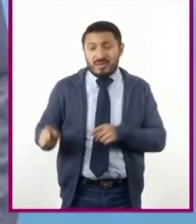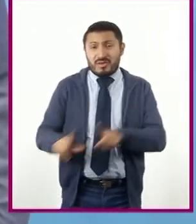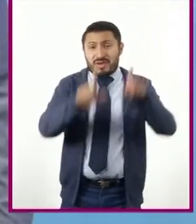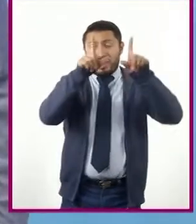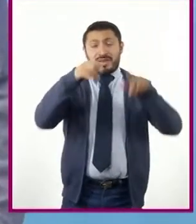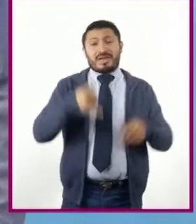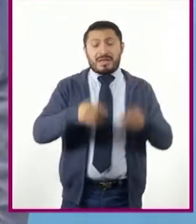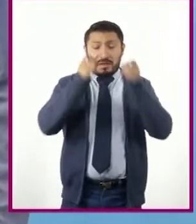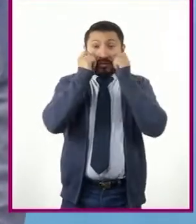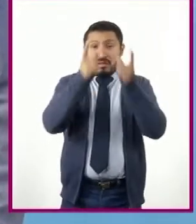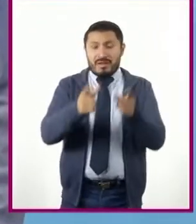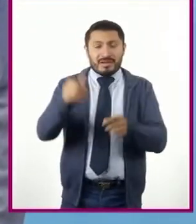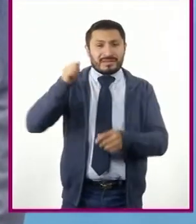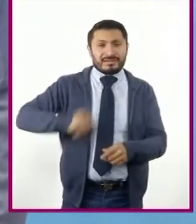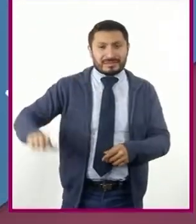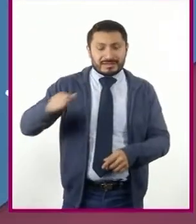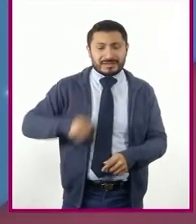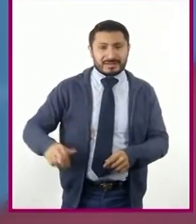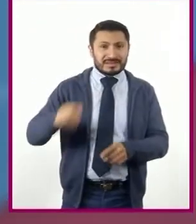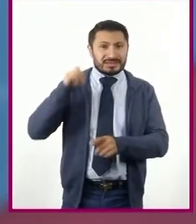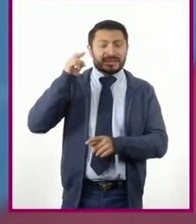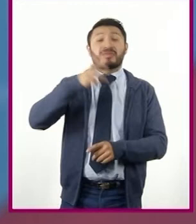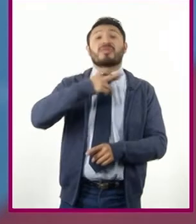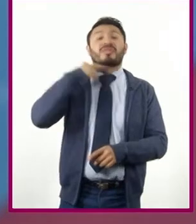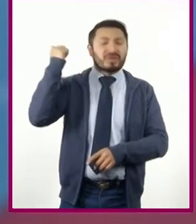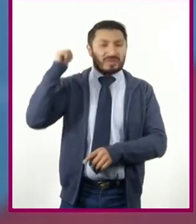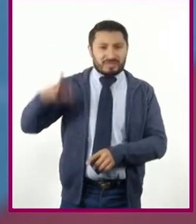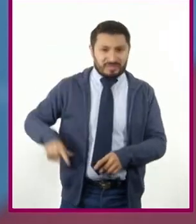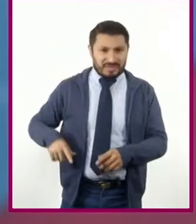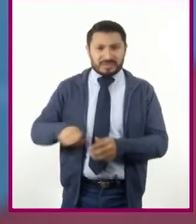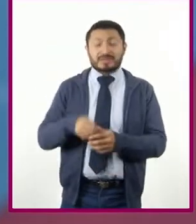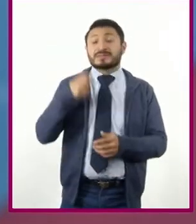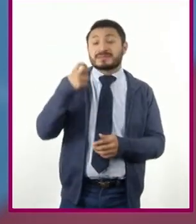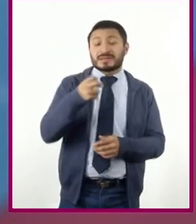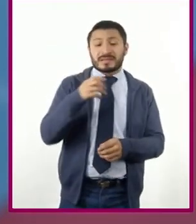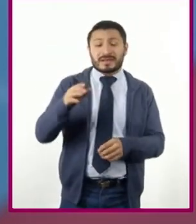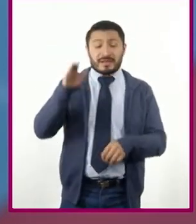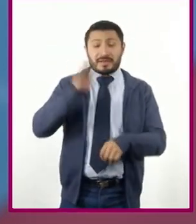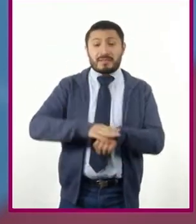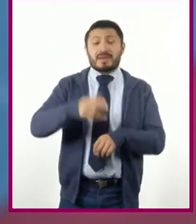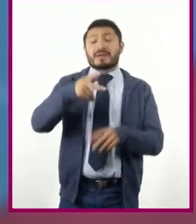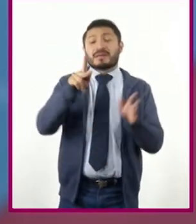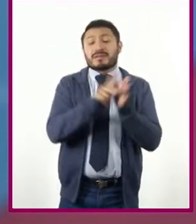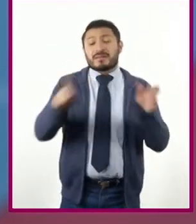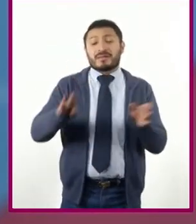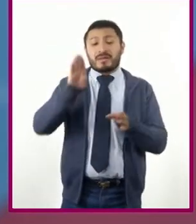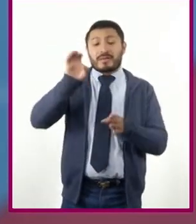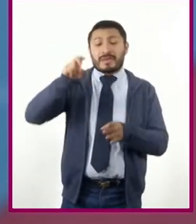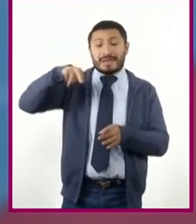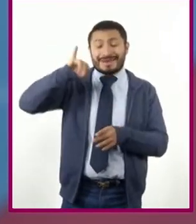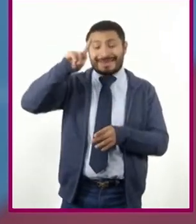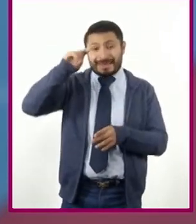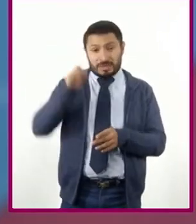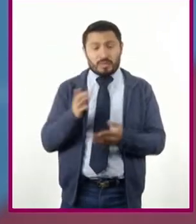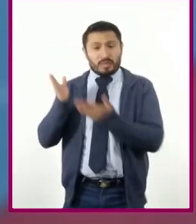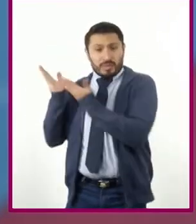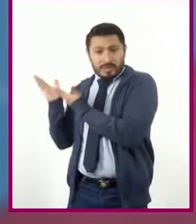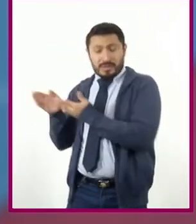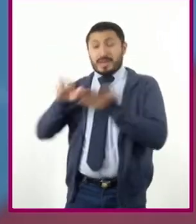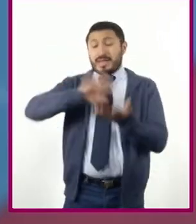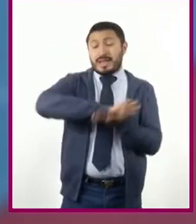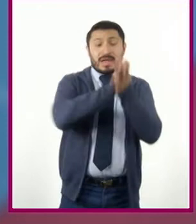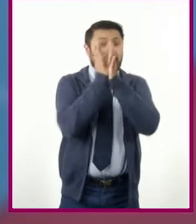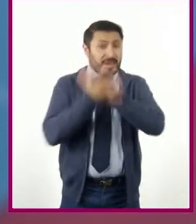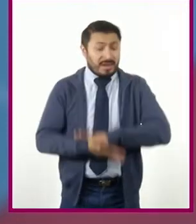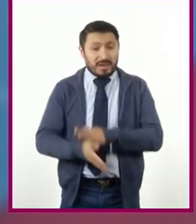el antiguo Imperio Romano. Entre ellos destacó el periodista Benito Mussolini, quien se convirtió en